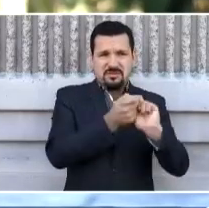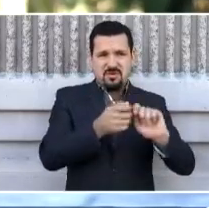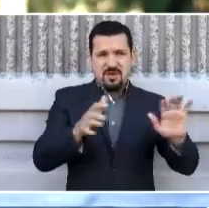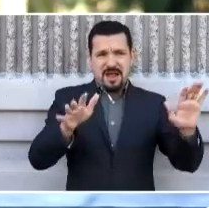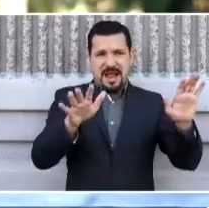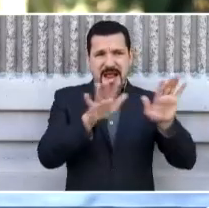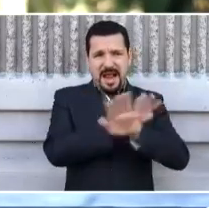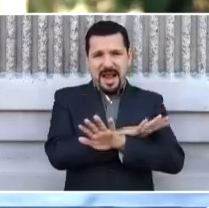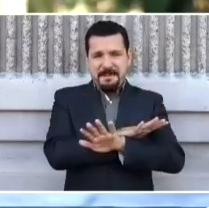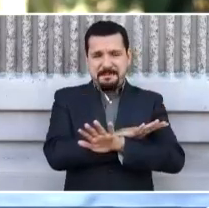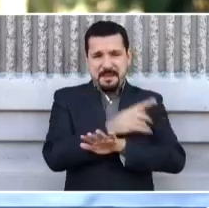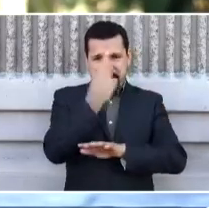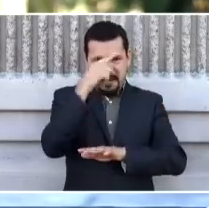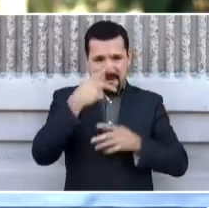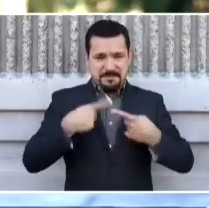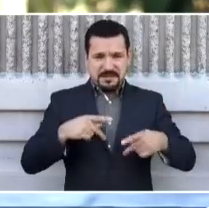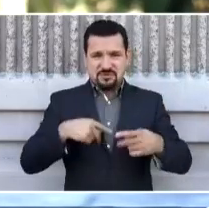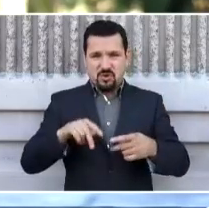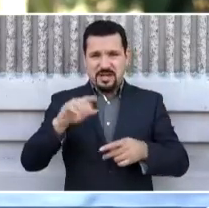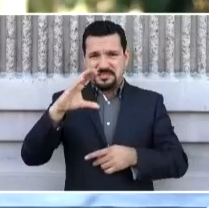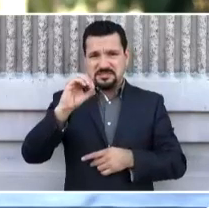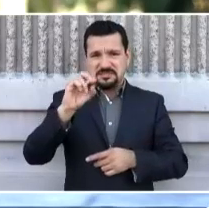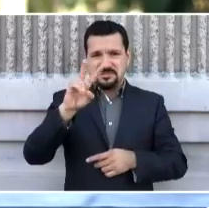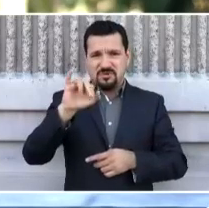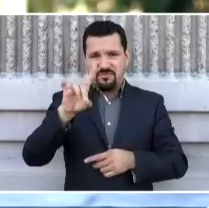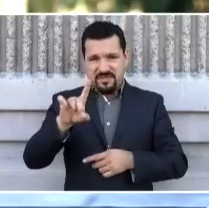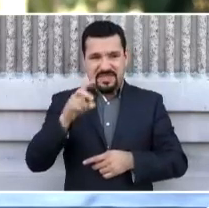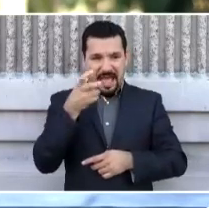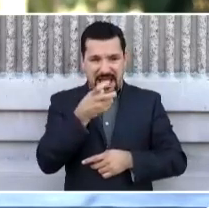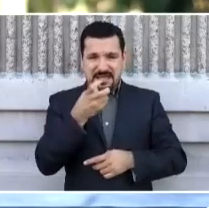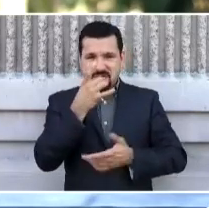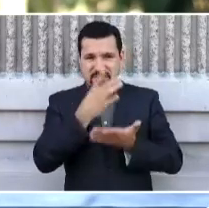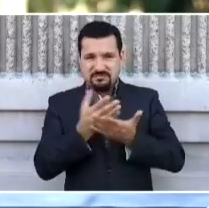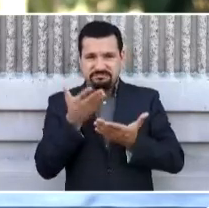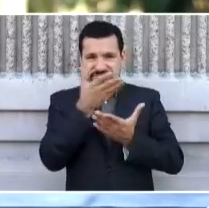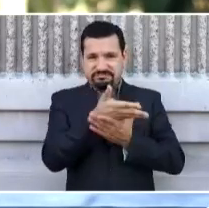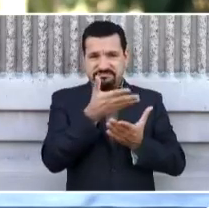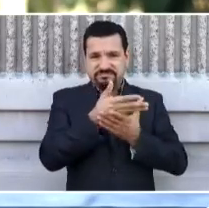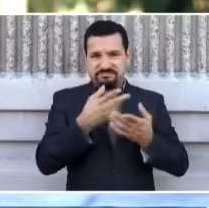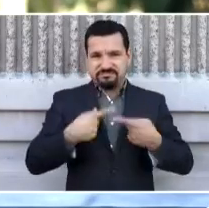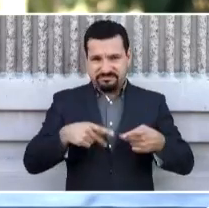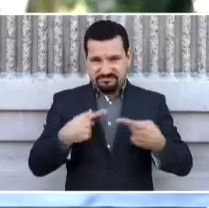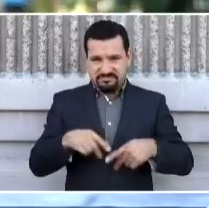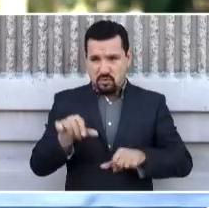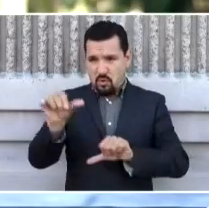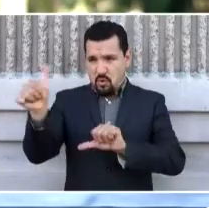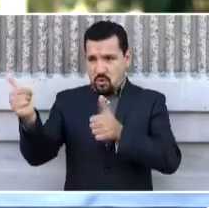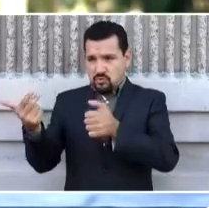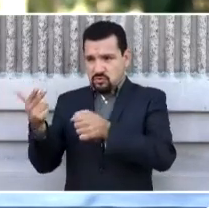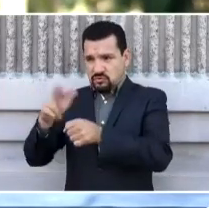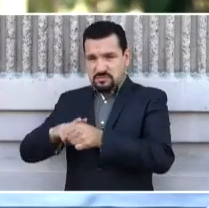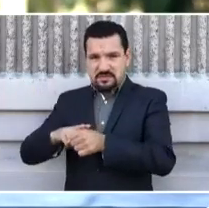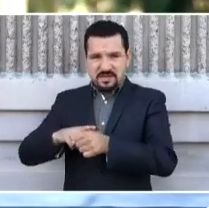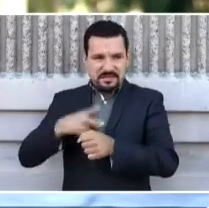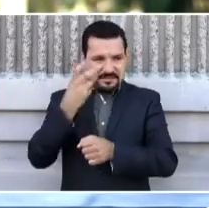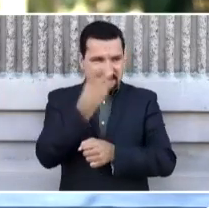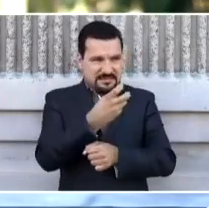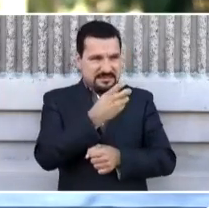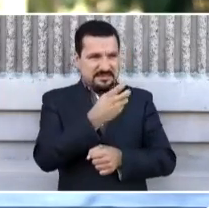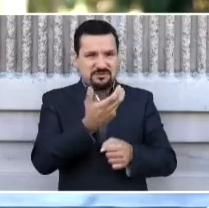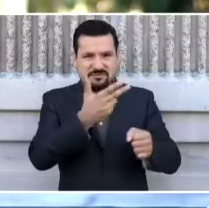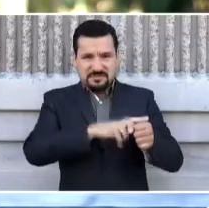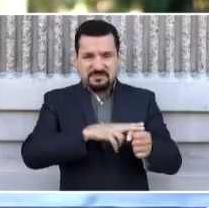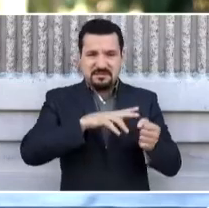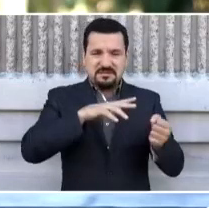de concentración, un hospital en el que los demás hospitales se recargan, por así decirlo, en este